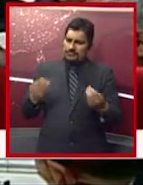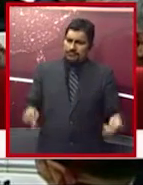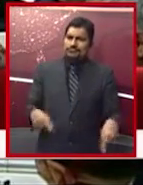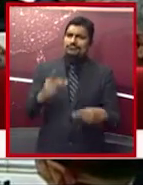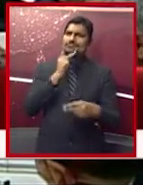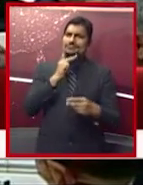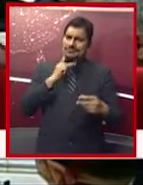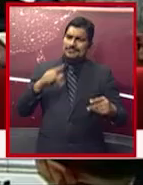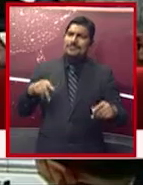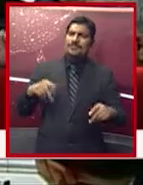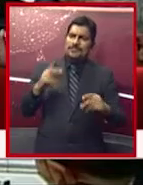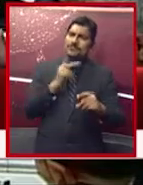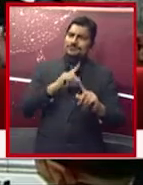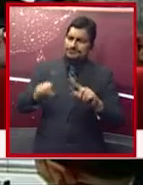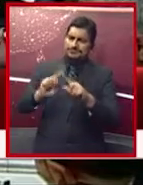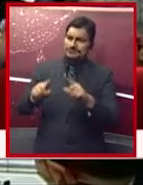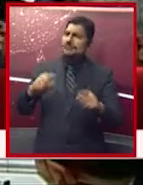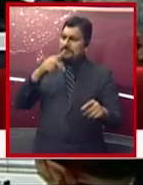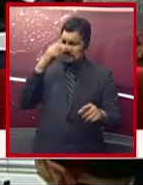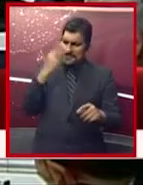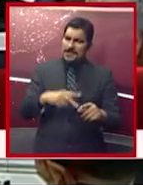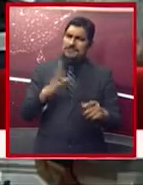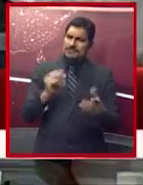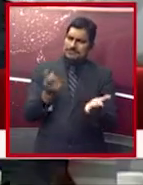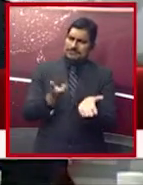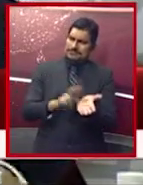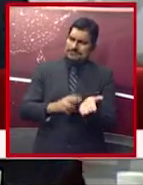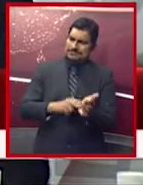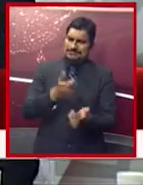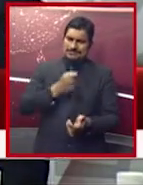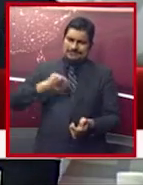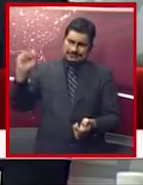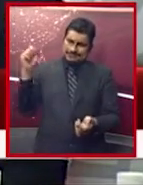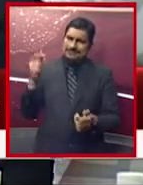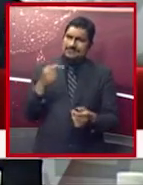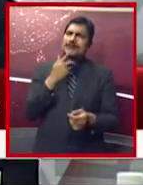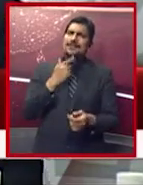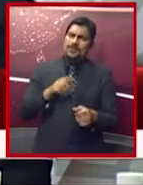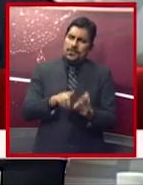de petróleo y también una nación con altos costos en las gasolinas.